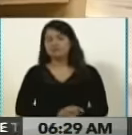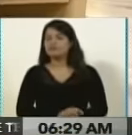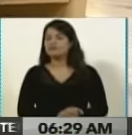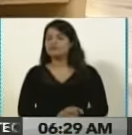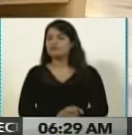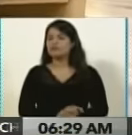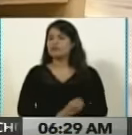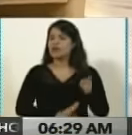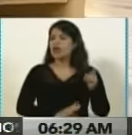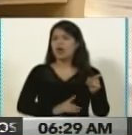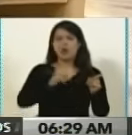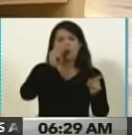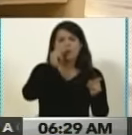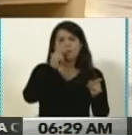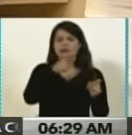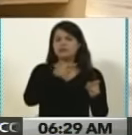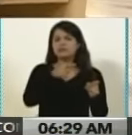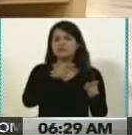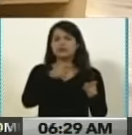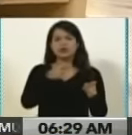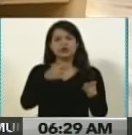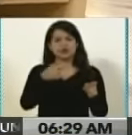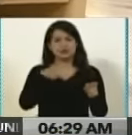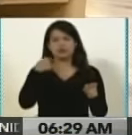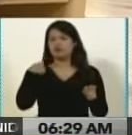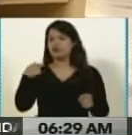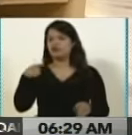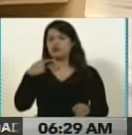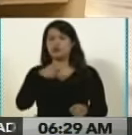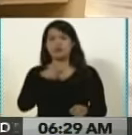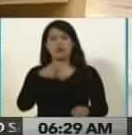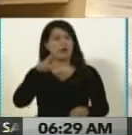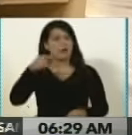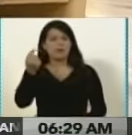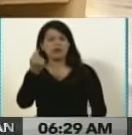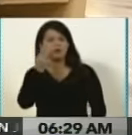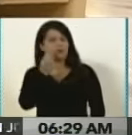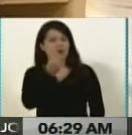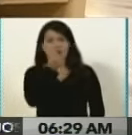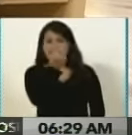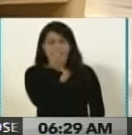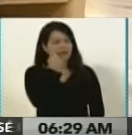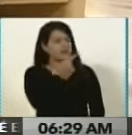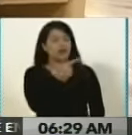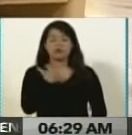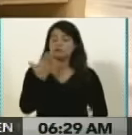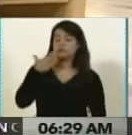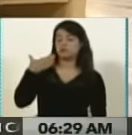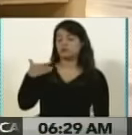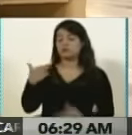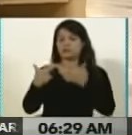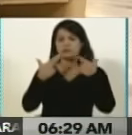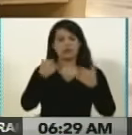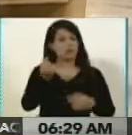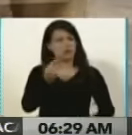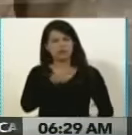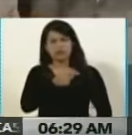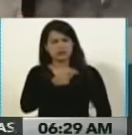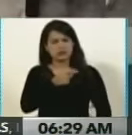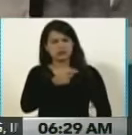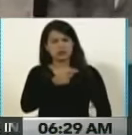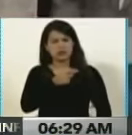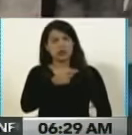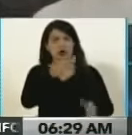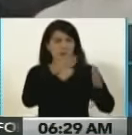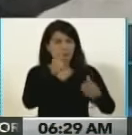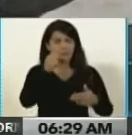Nunca conocí a un Fabricio Ojeda con aspavientos de gran persona, sino una persona que nunca dejó de